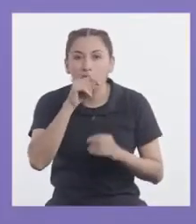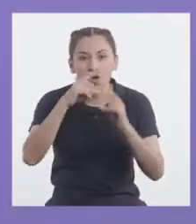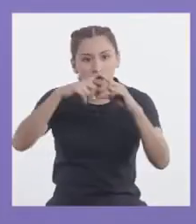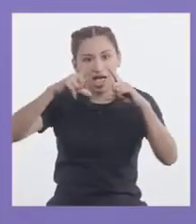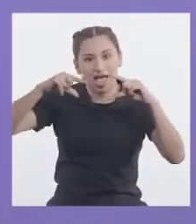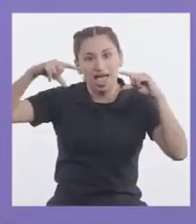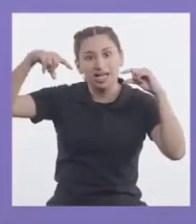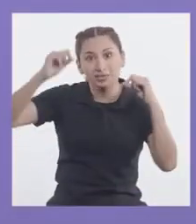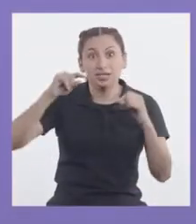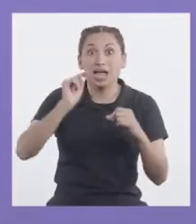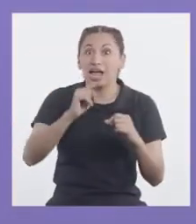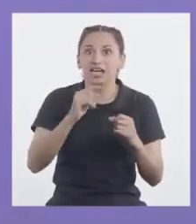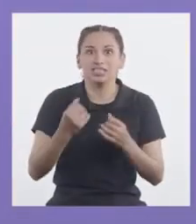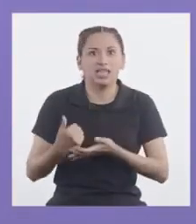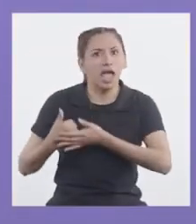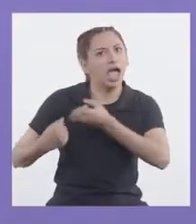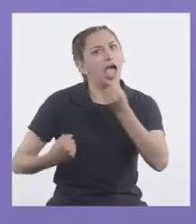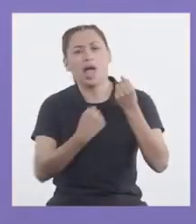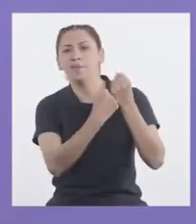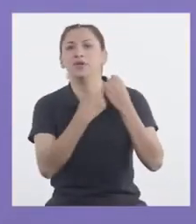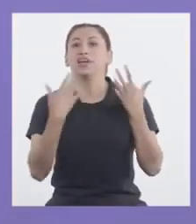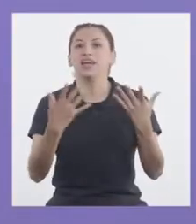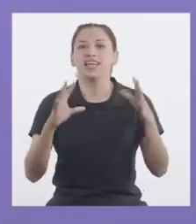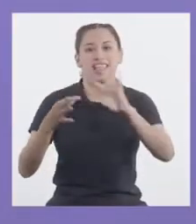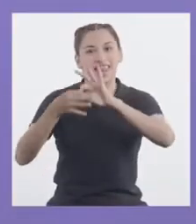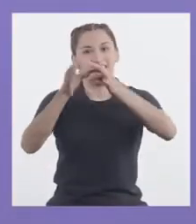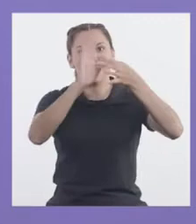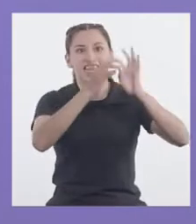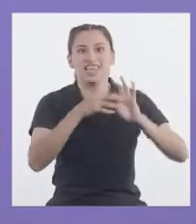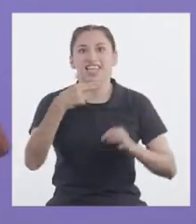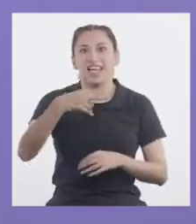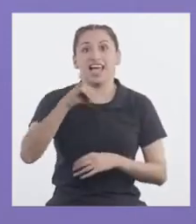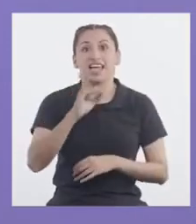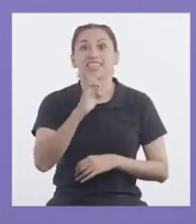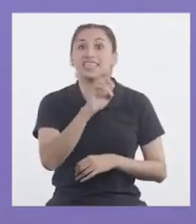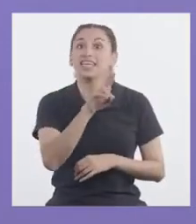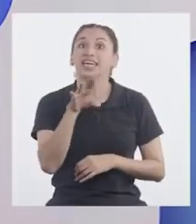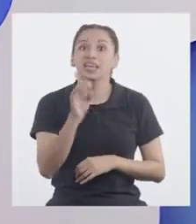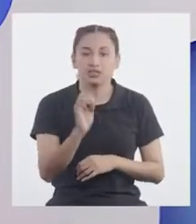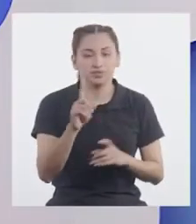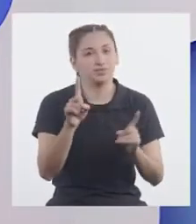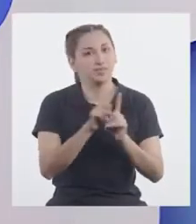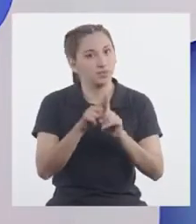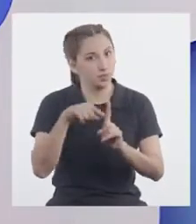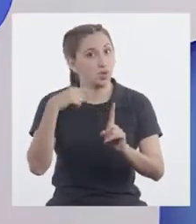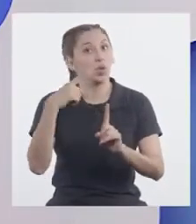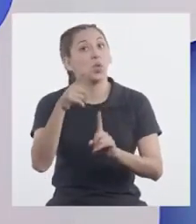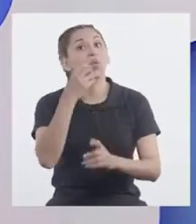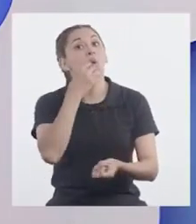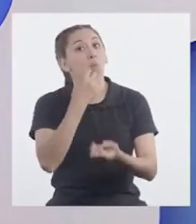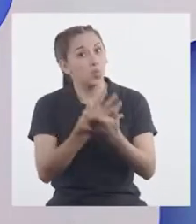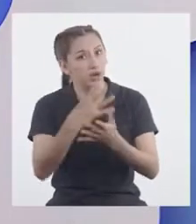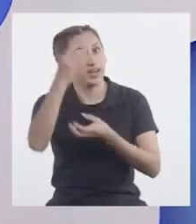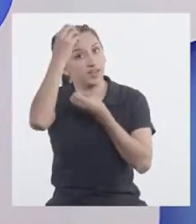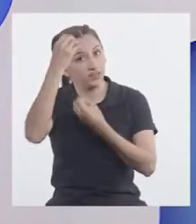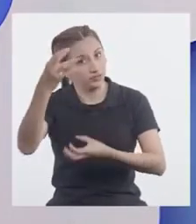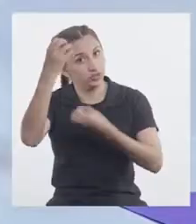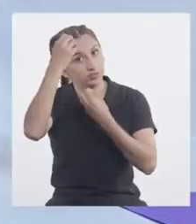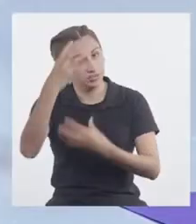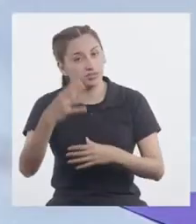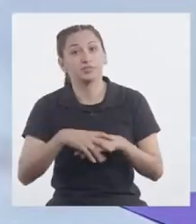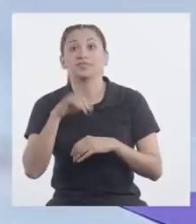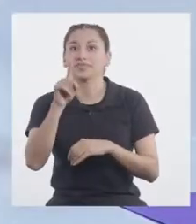la espinaca son las armas de la Liga del Hierro. Además de la buena